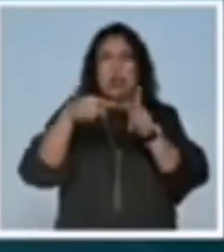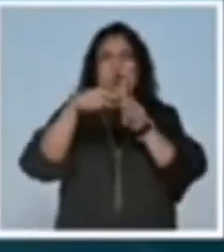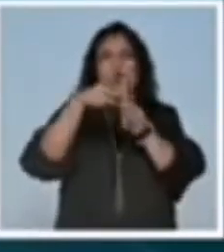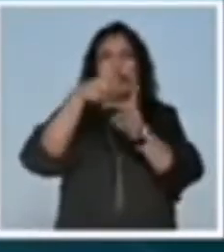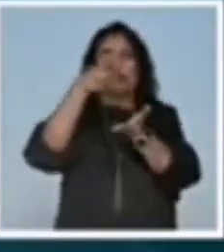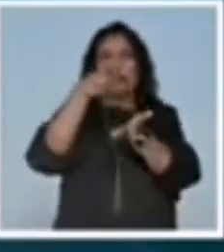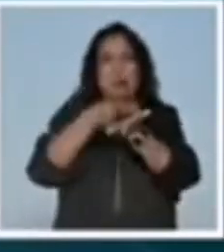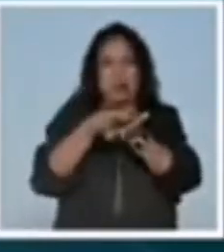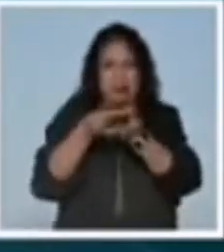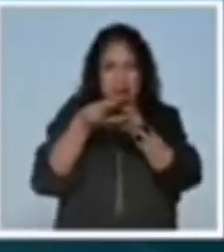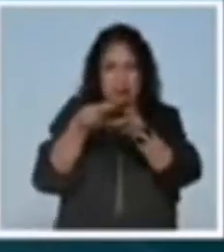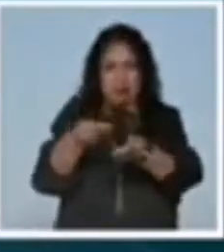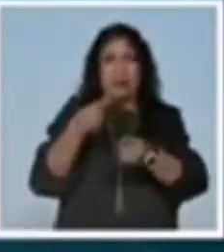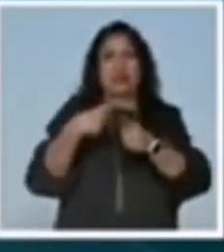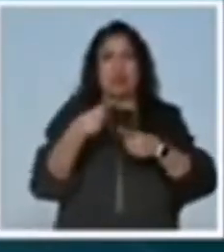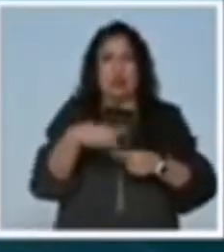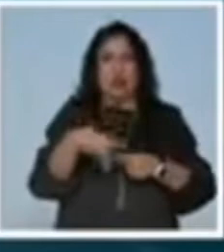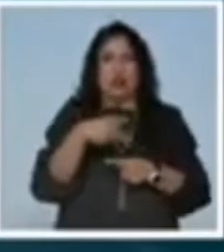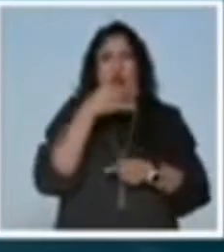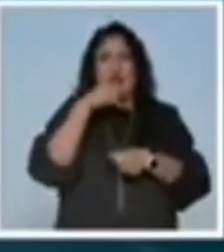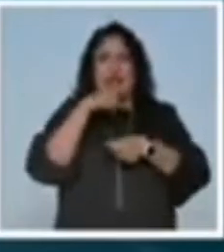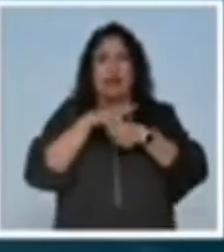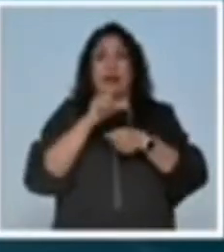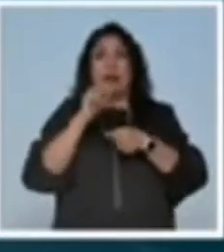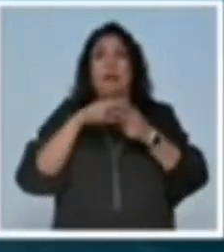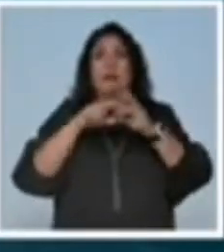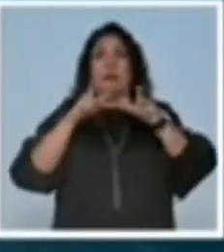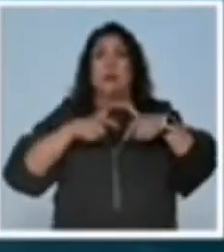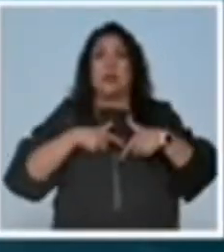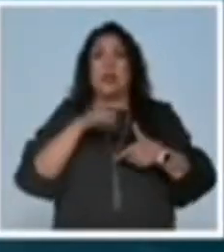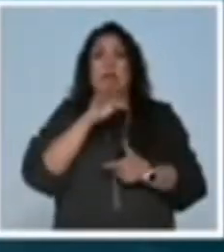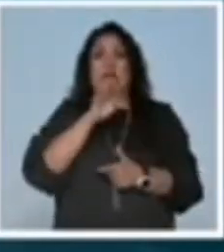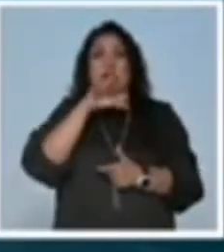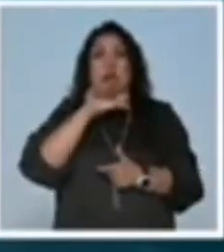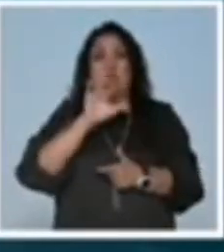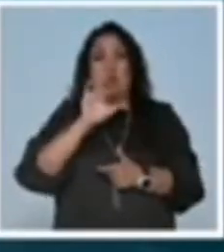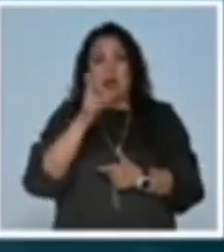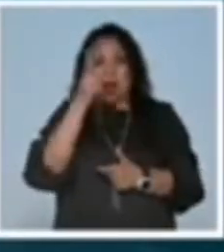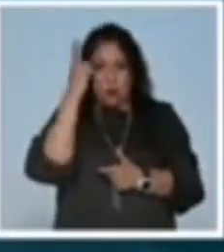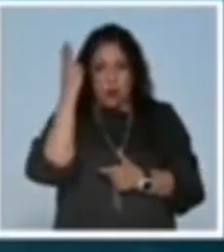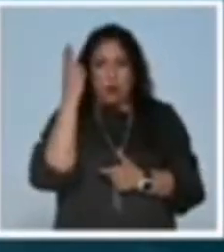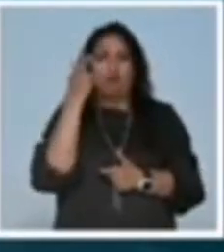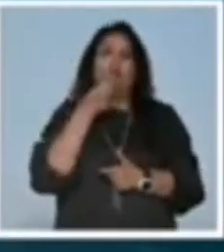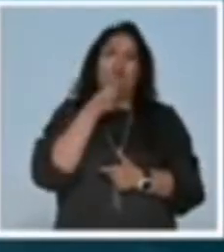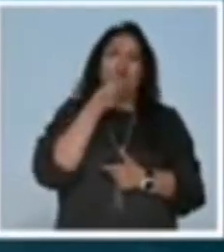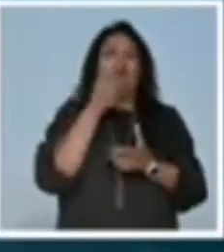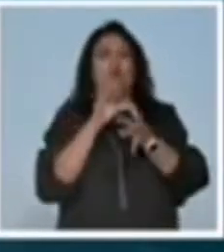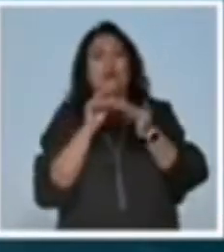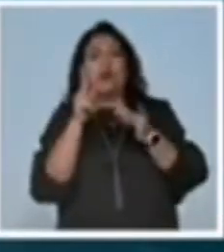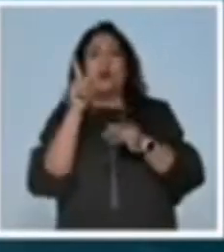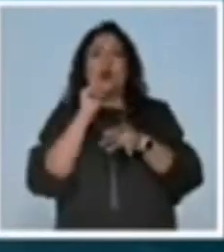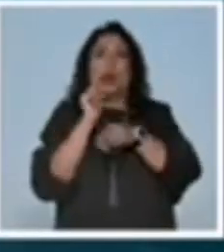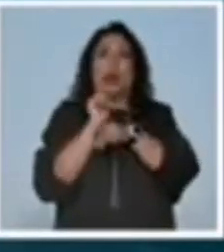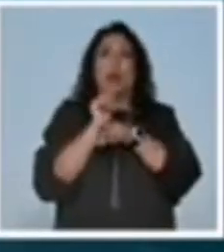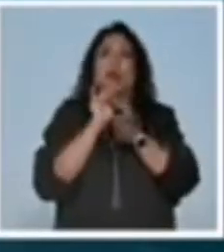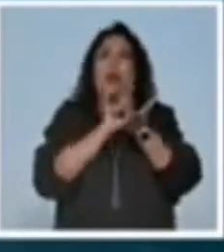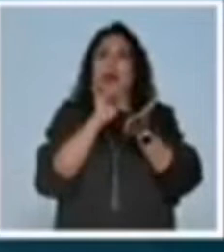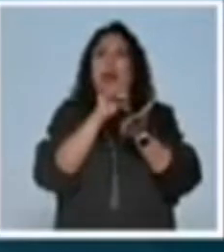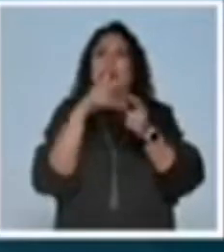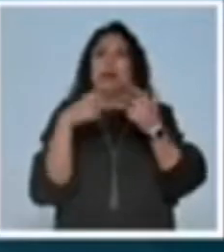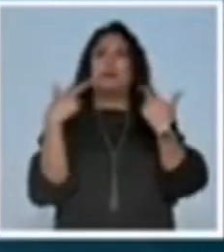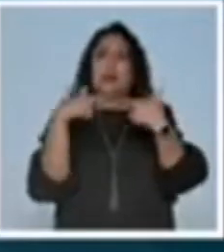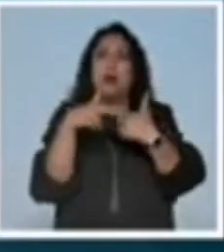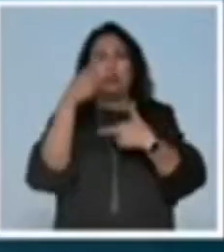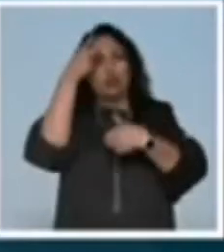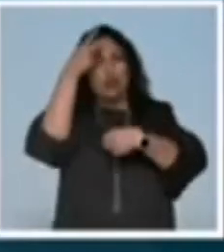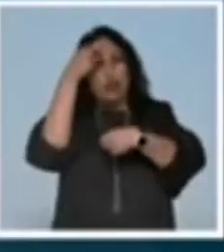entrega de la Cruz de Plata que entrega el festival y la medalla de la Filmoteca de la UNAM. En su discurso, la actriz agradeció a sus